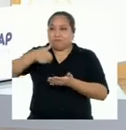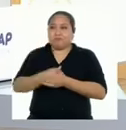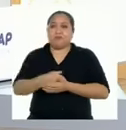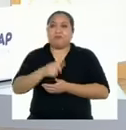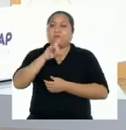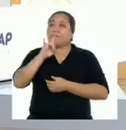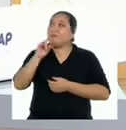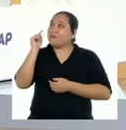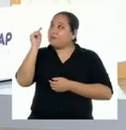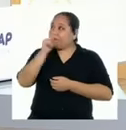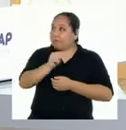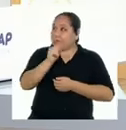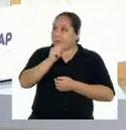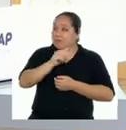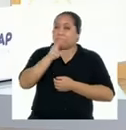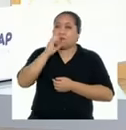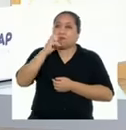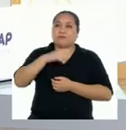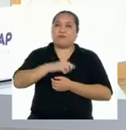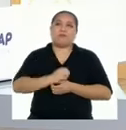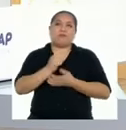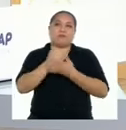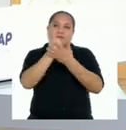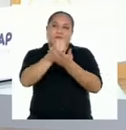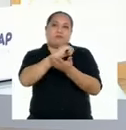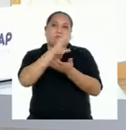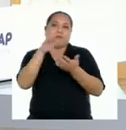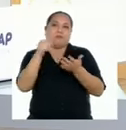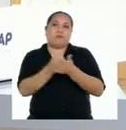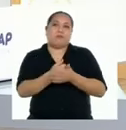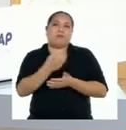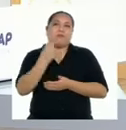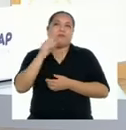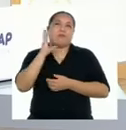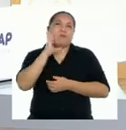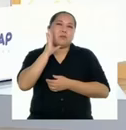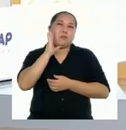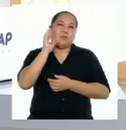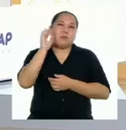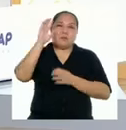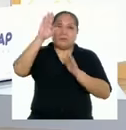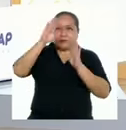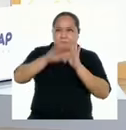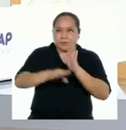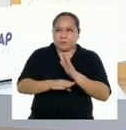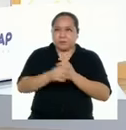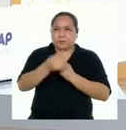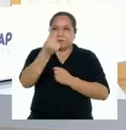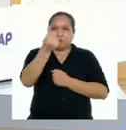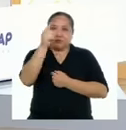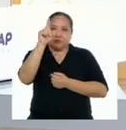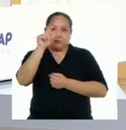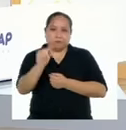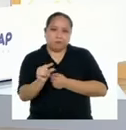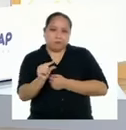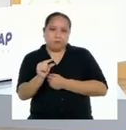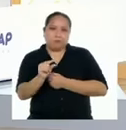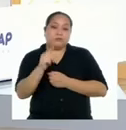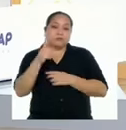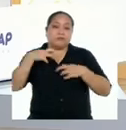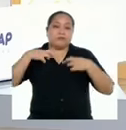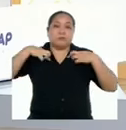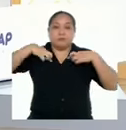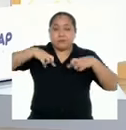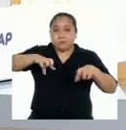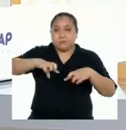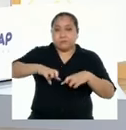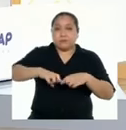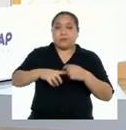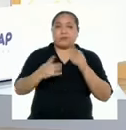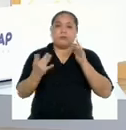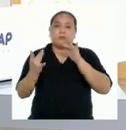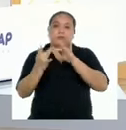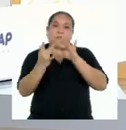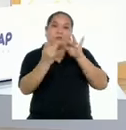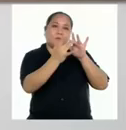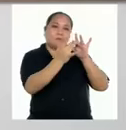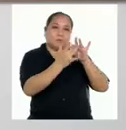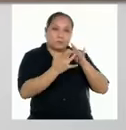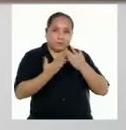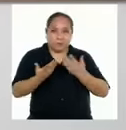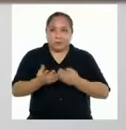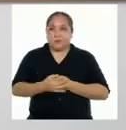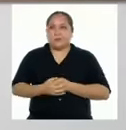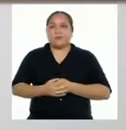energía nos beneficia a todas y todos, porque contaminamos menos, es más barata y además nos permitirá estar más